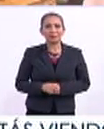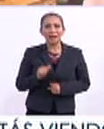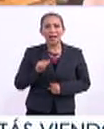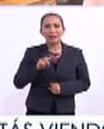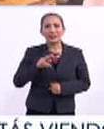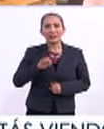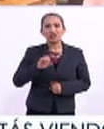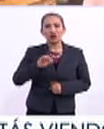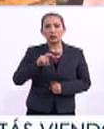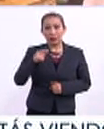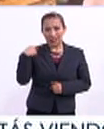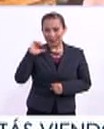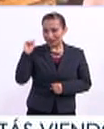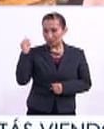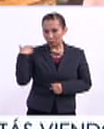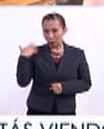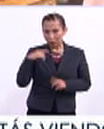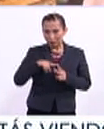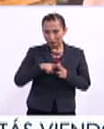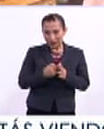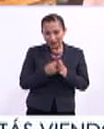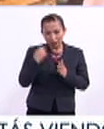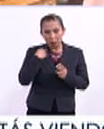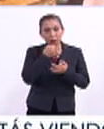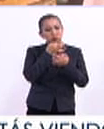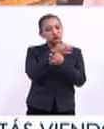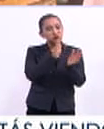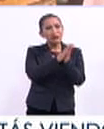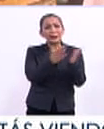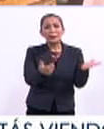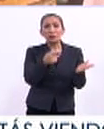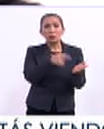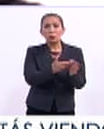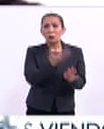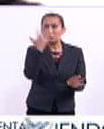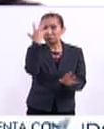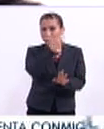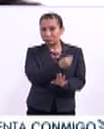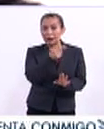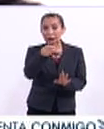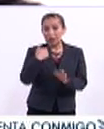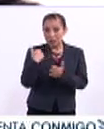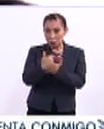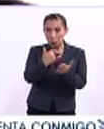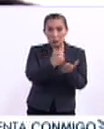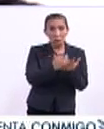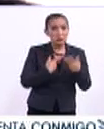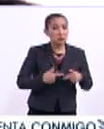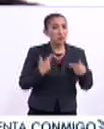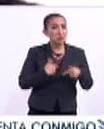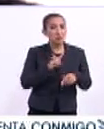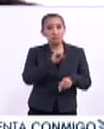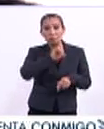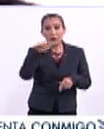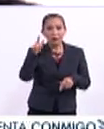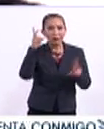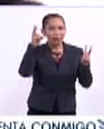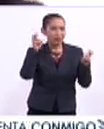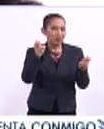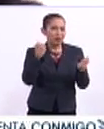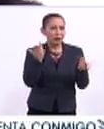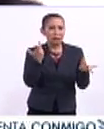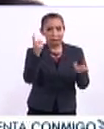Andrés Cota, acaban de publicar un libro realmente provocador en muchos sentidos. Tienen colaboradores especializados en